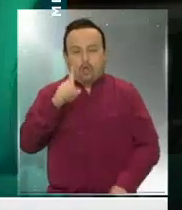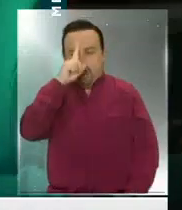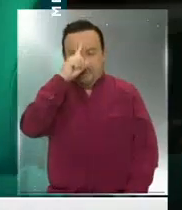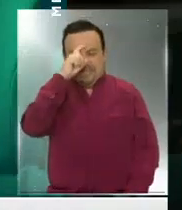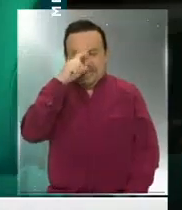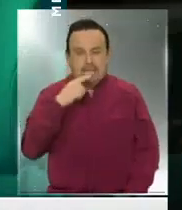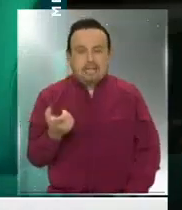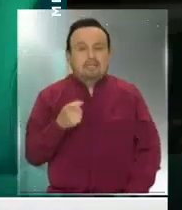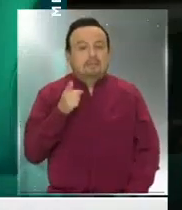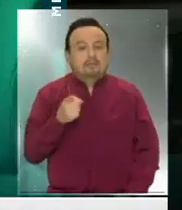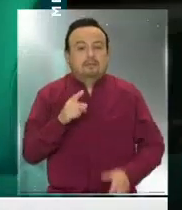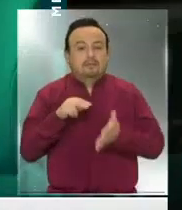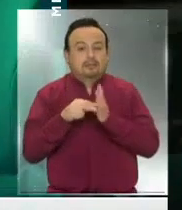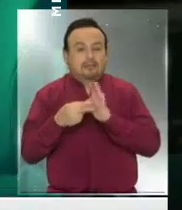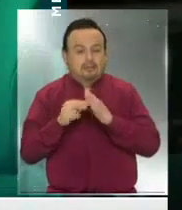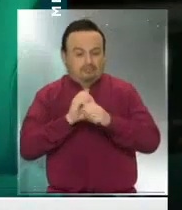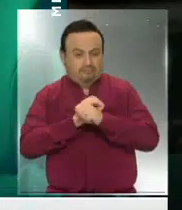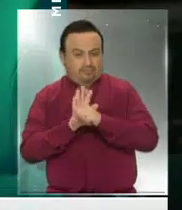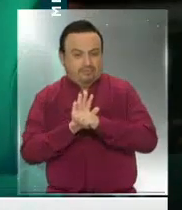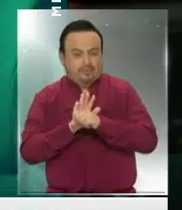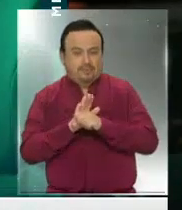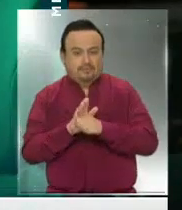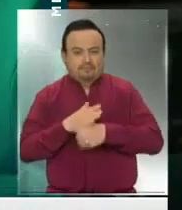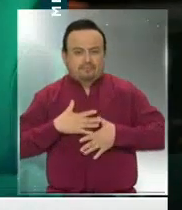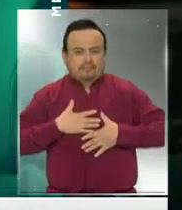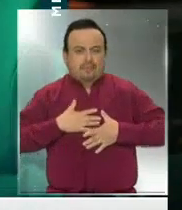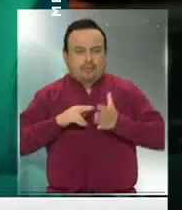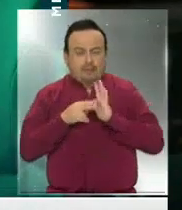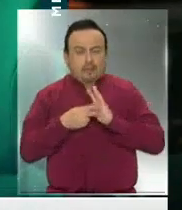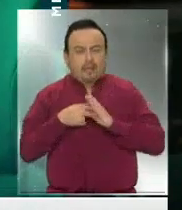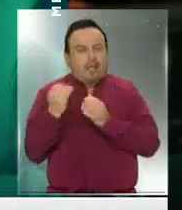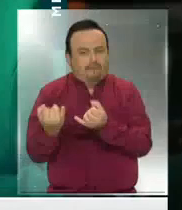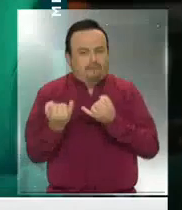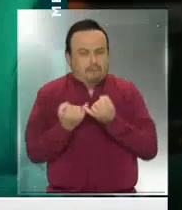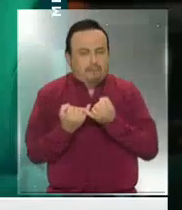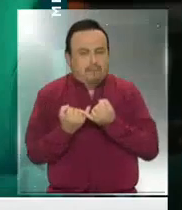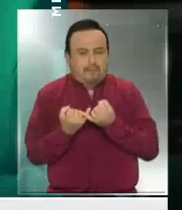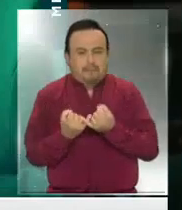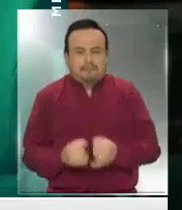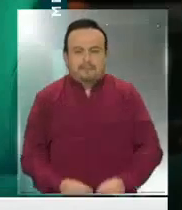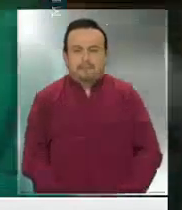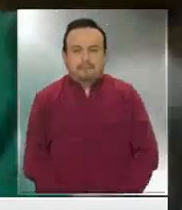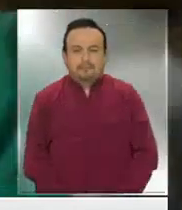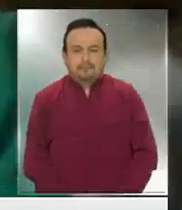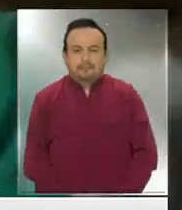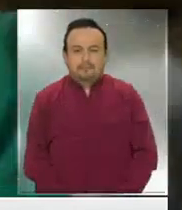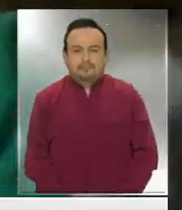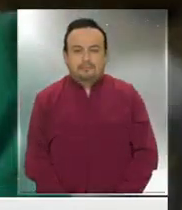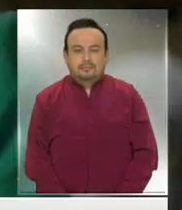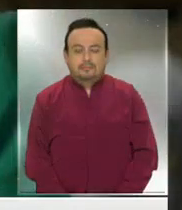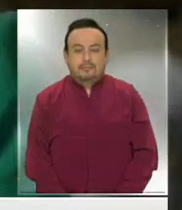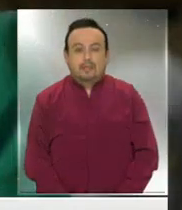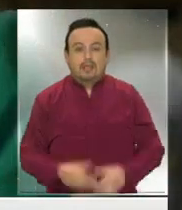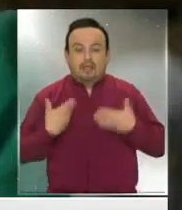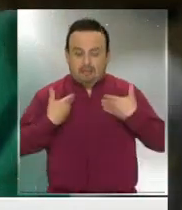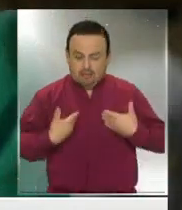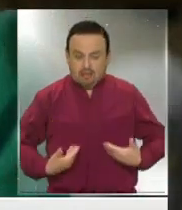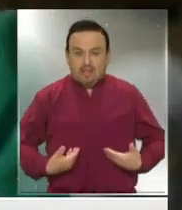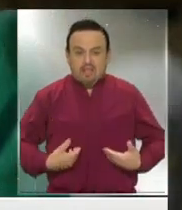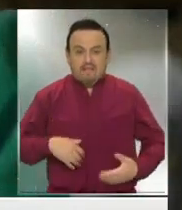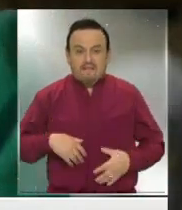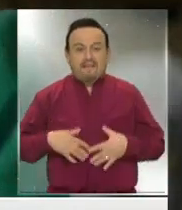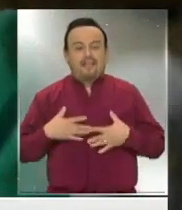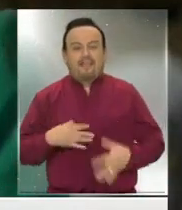hospital debido al coronavirus que padece. Darinka Marcic nos va a contar más. Con un vestido verde